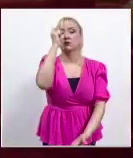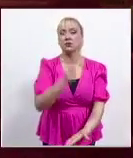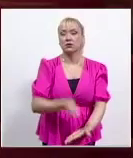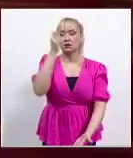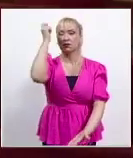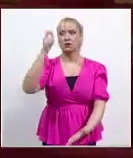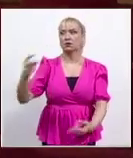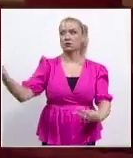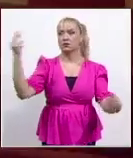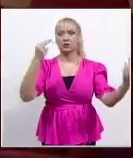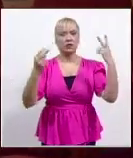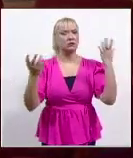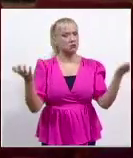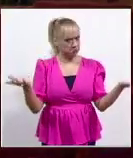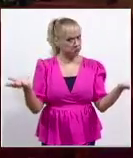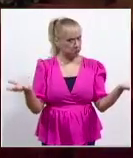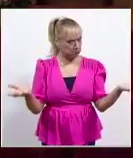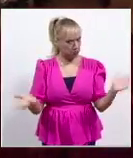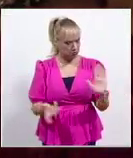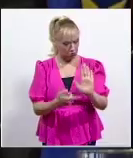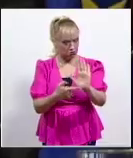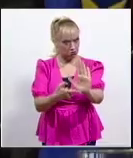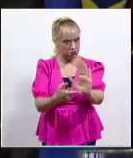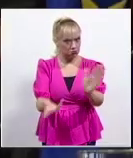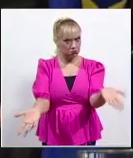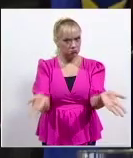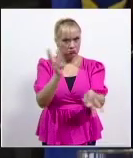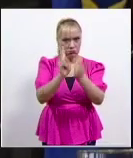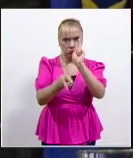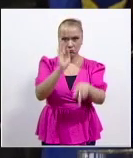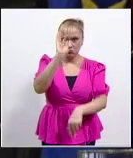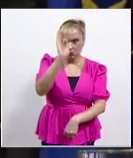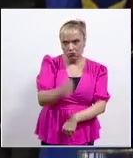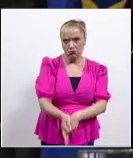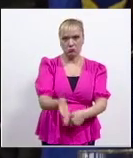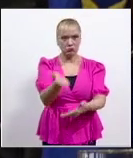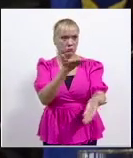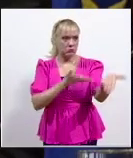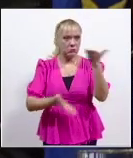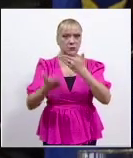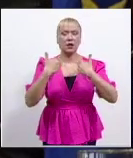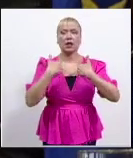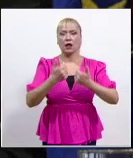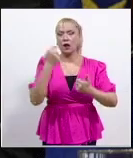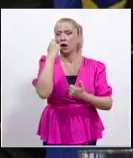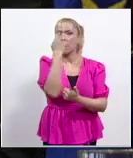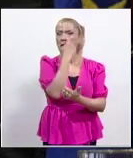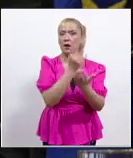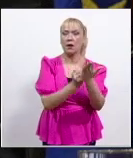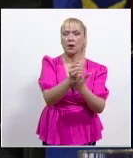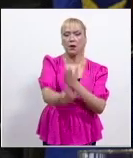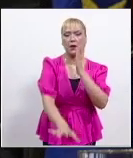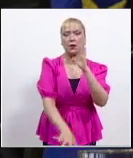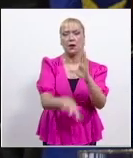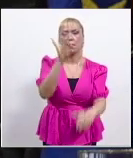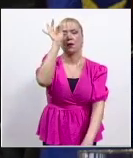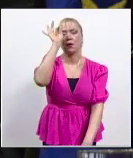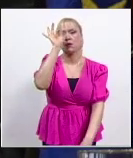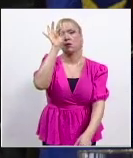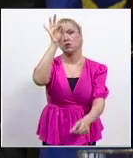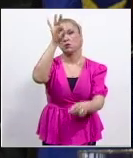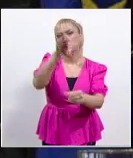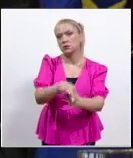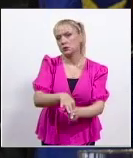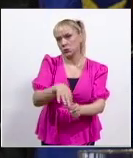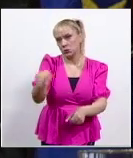es importante para abonar al diálogo democrático, entendida la democracia como la posibilidad de elegir